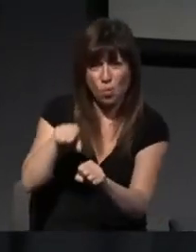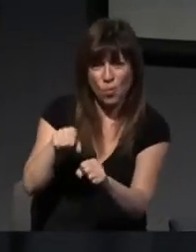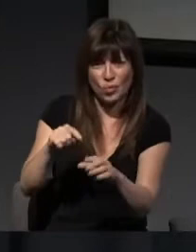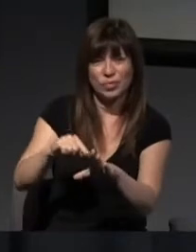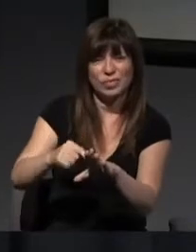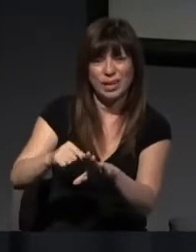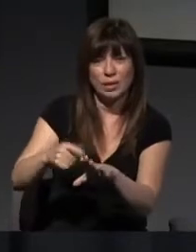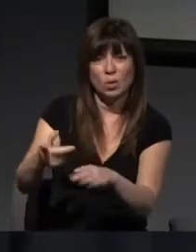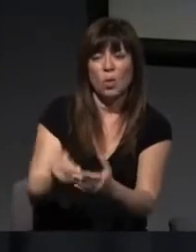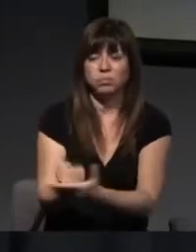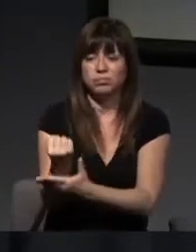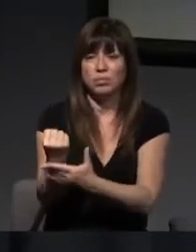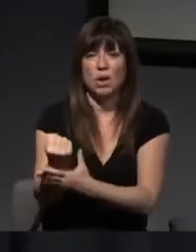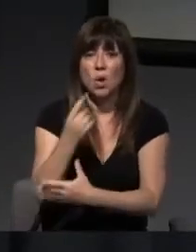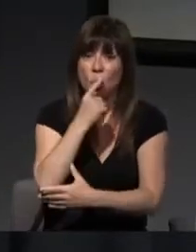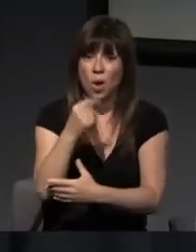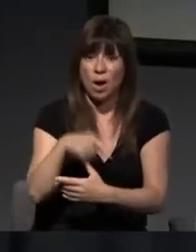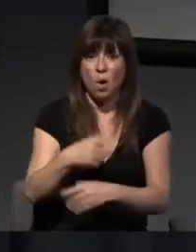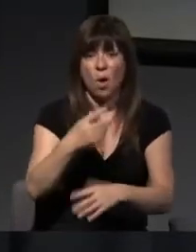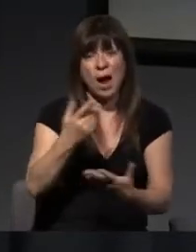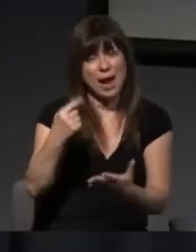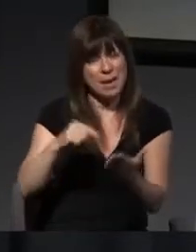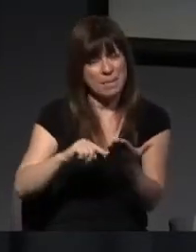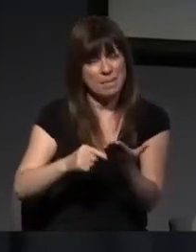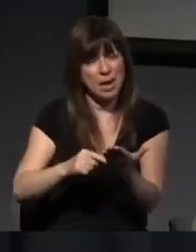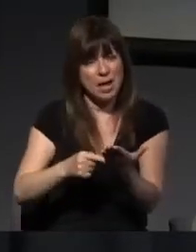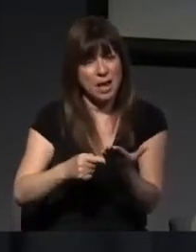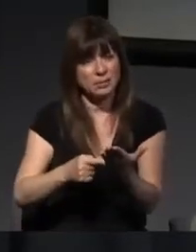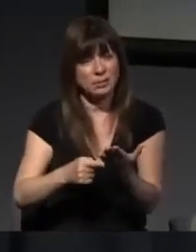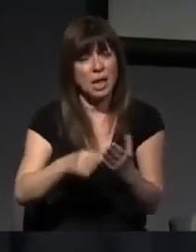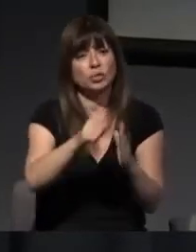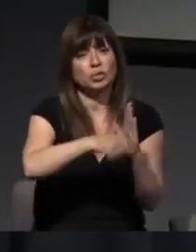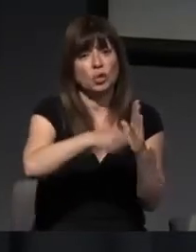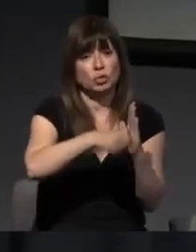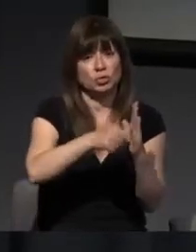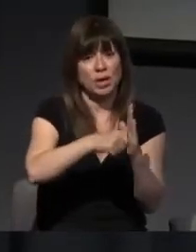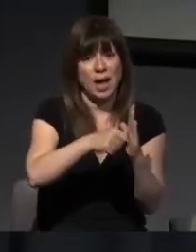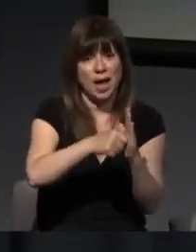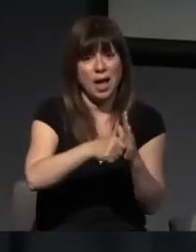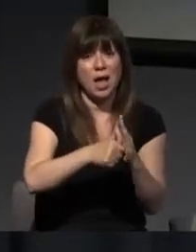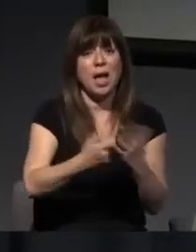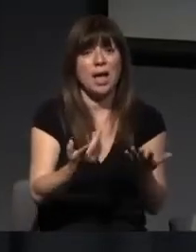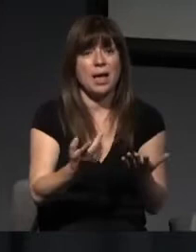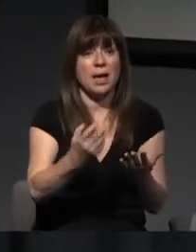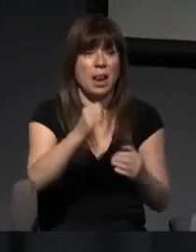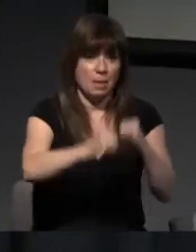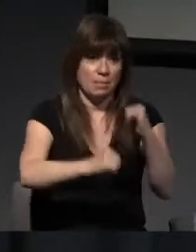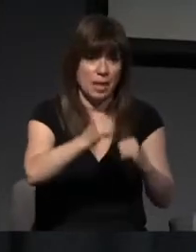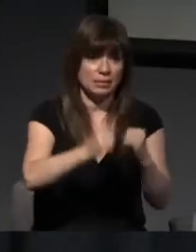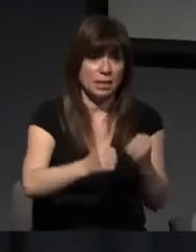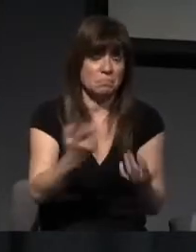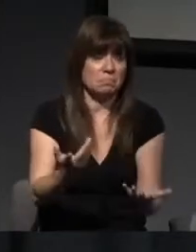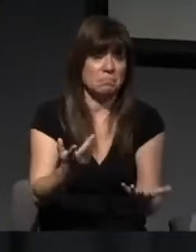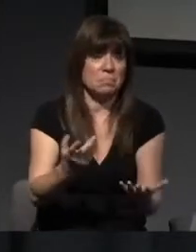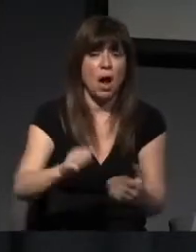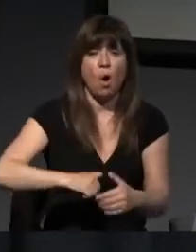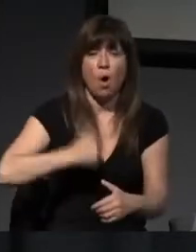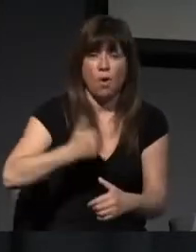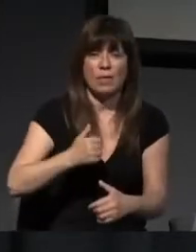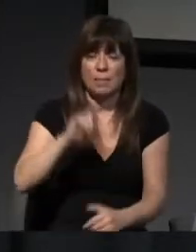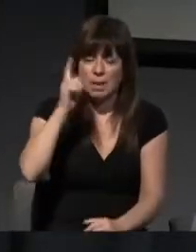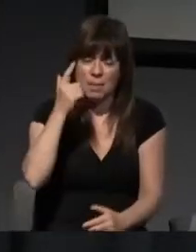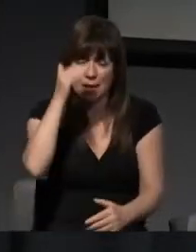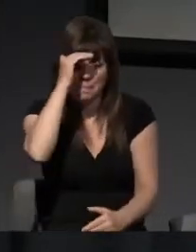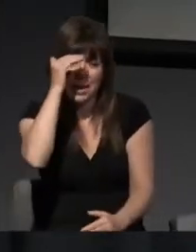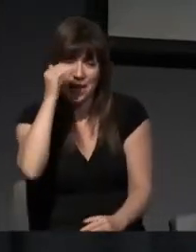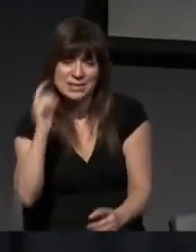una experiencia en empresas socias de Sofofa que se organizaron con mentores para acoger a estos jóvenes, de forma tal de que estos jóvenes tuvieran una primera